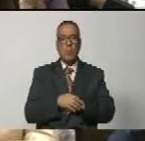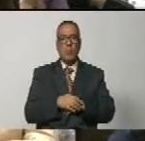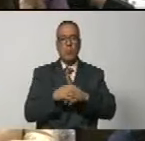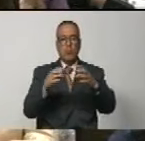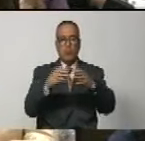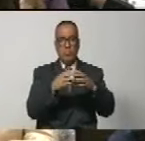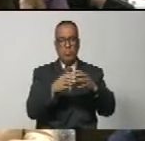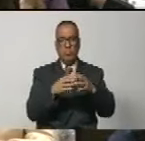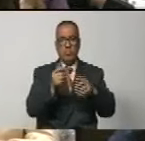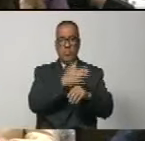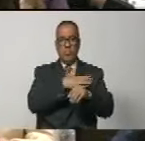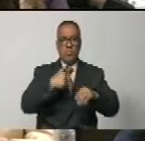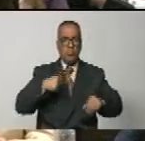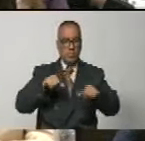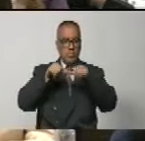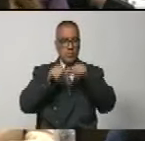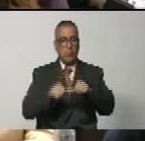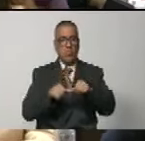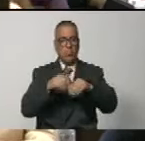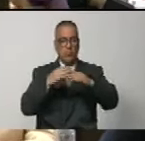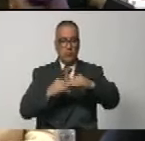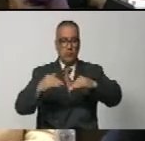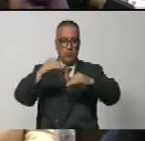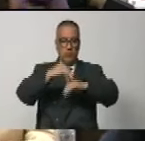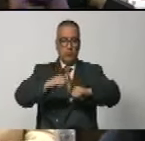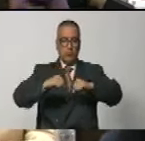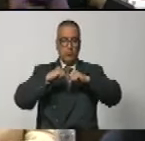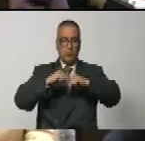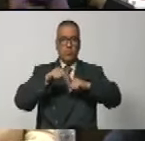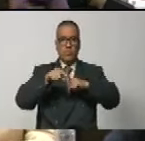que quieren mantener la hegemonía